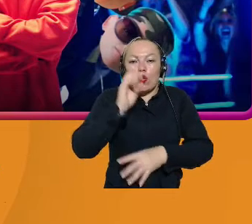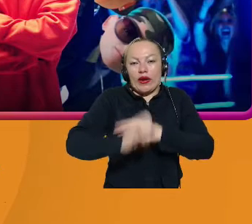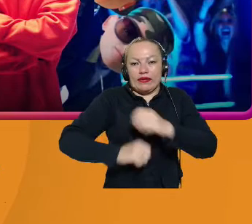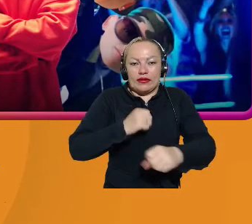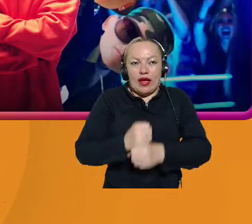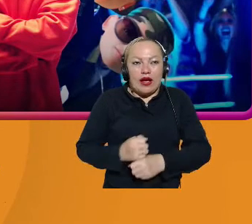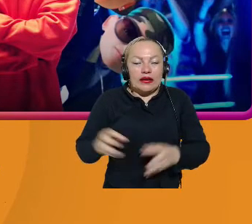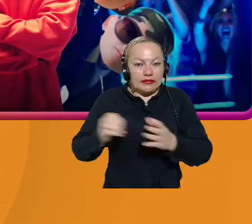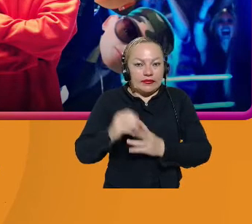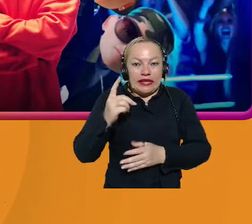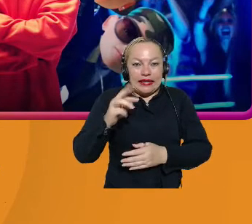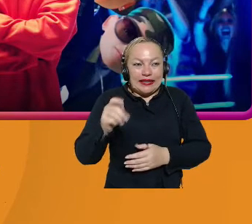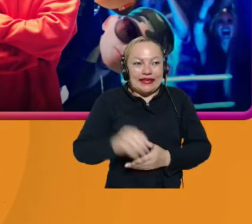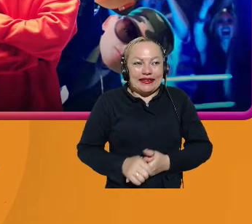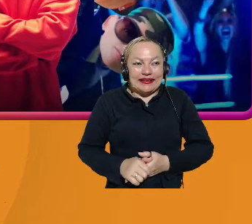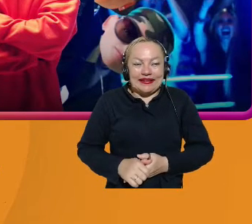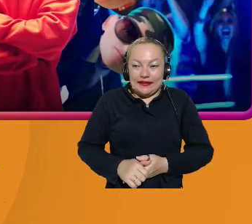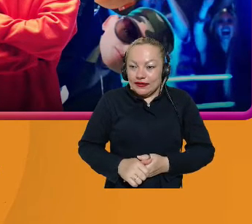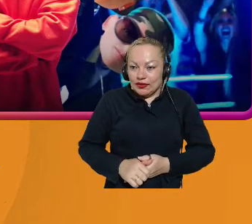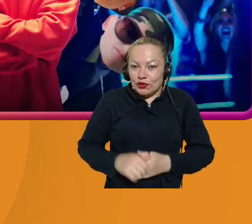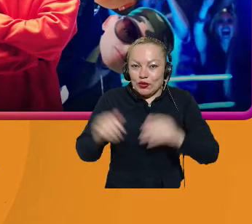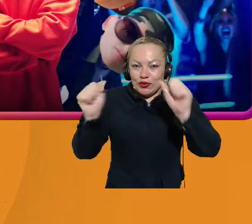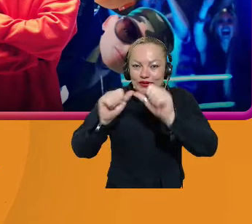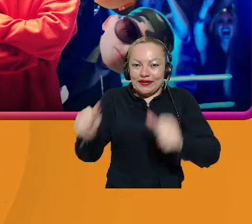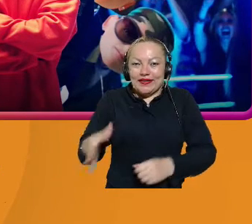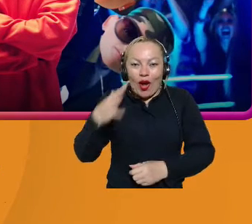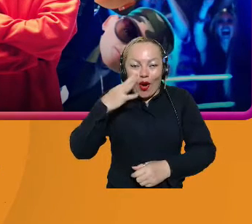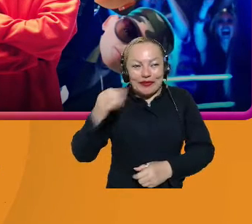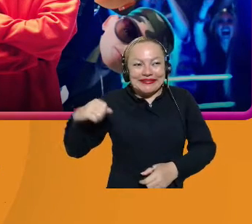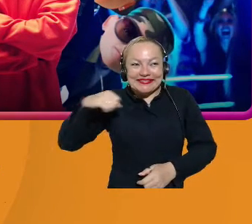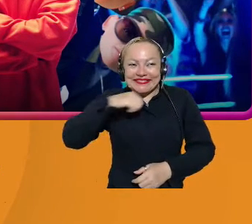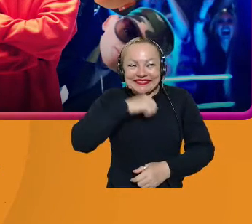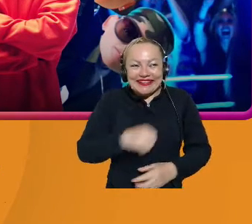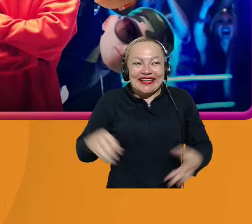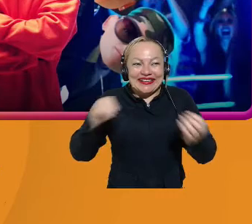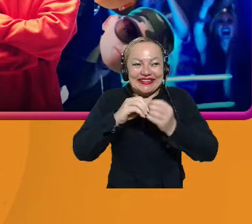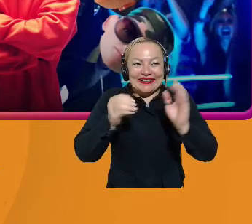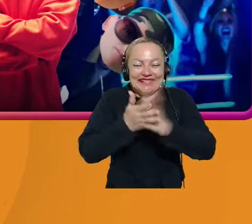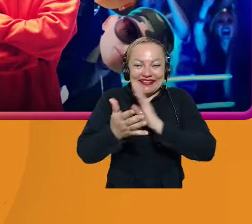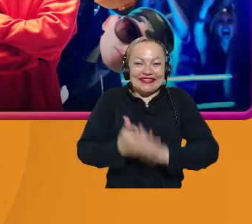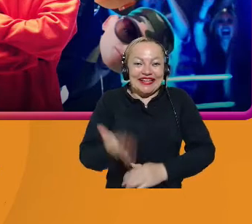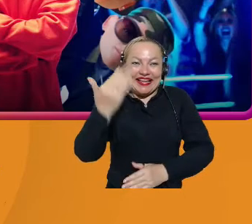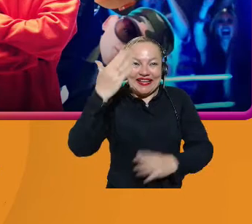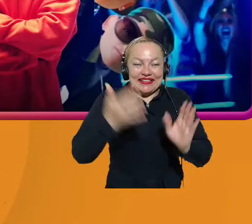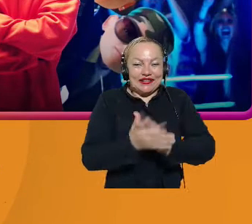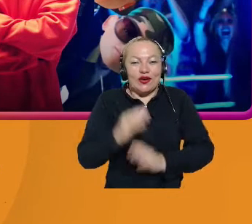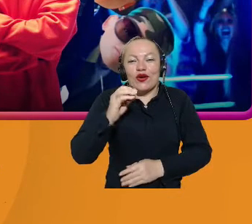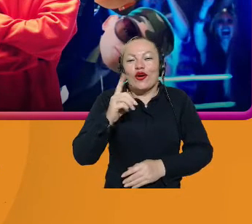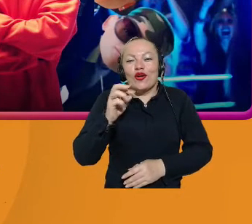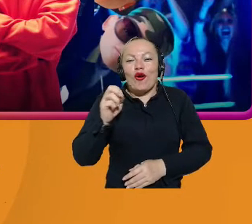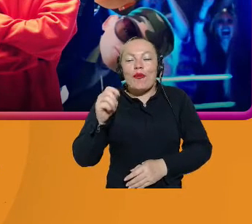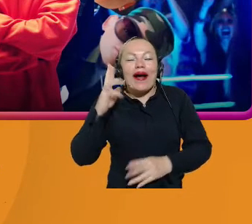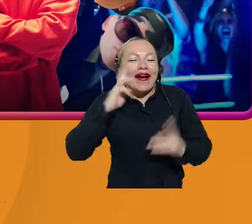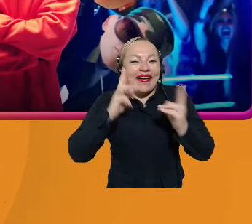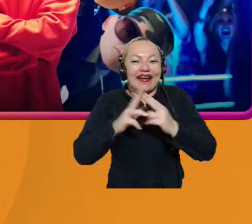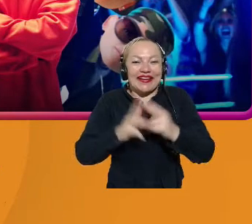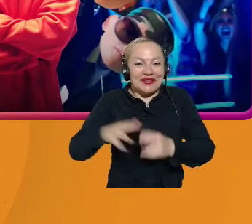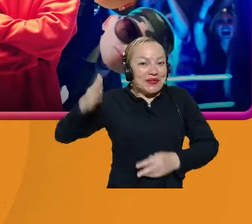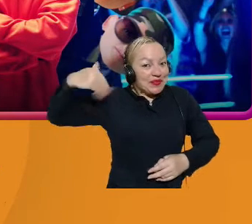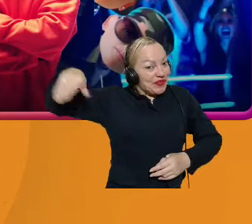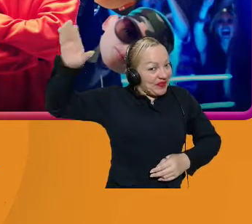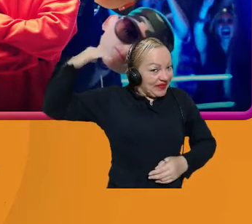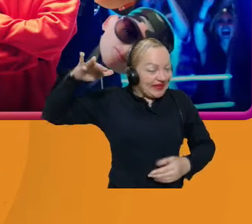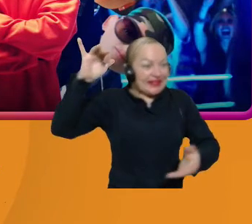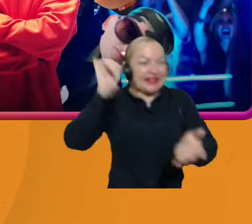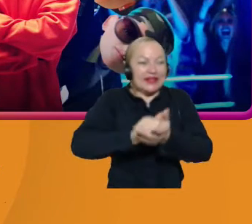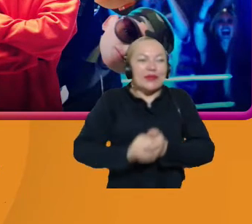años, el señor Daddy Yankee. Pero está... ¿Ves? Don Omar es un señor de mucho más años. Y además, en esa época, lo que vivían